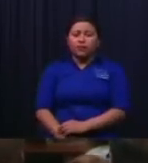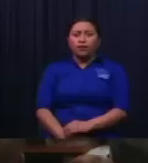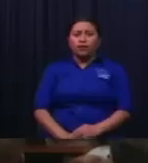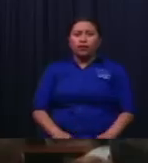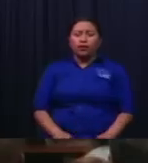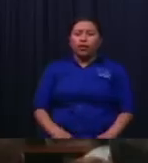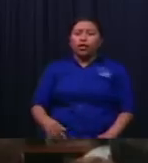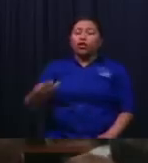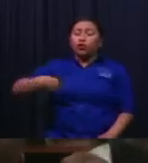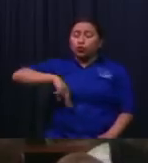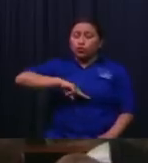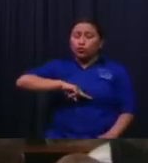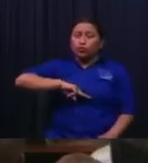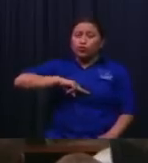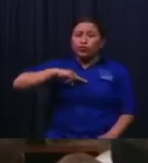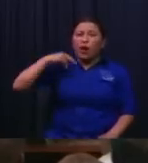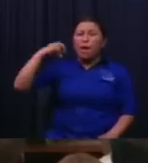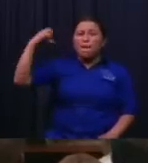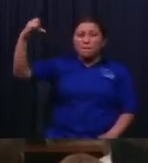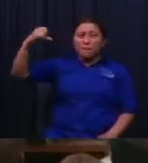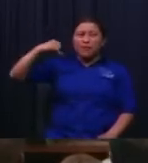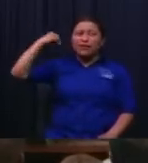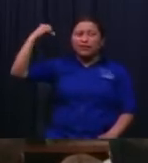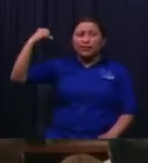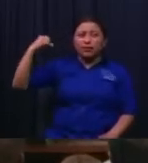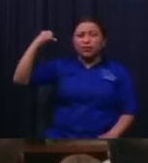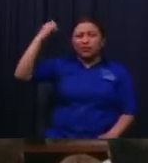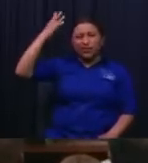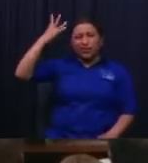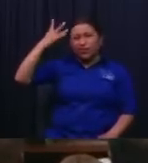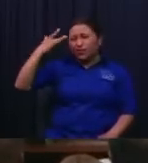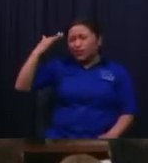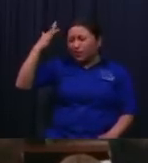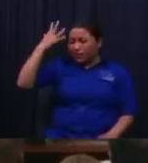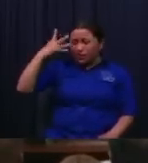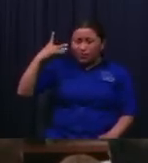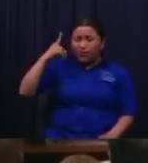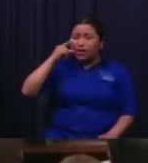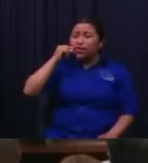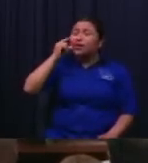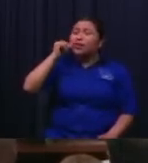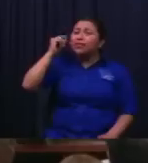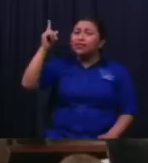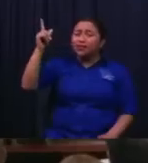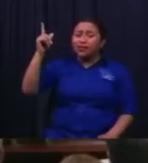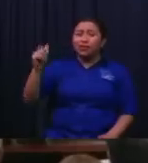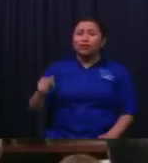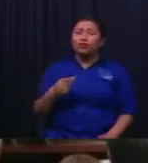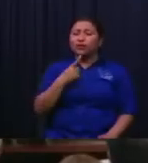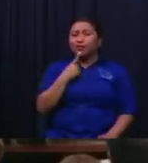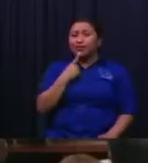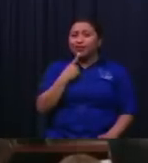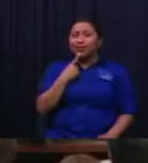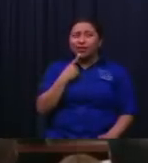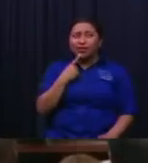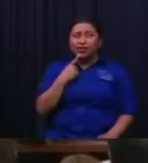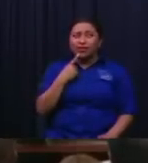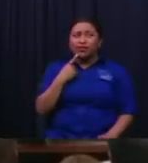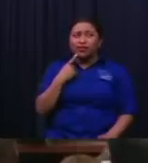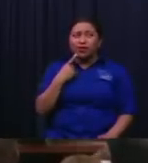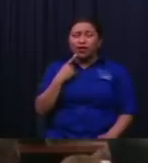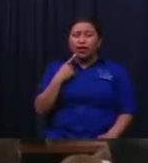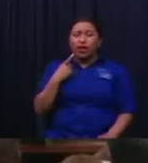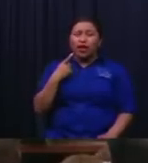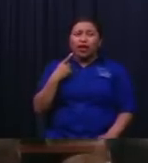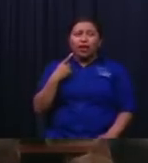logramos vencer, porque cada día el Señor nos va diciendo, yo le aseguro, si yo le doy el micrófono